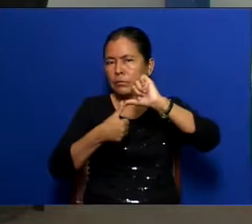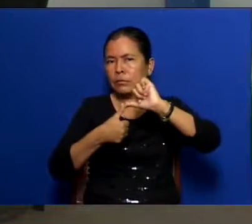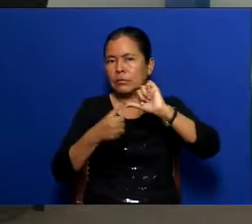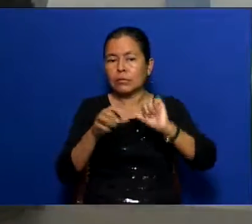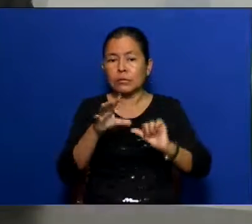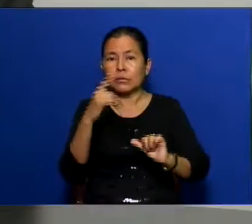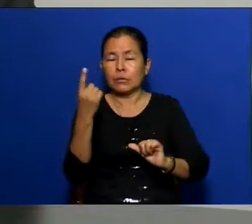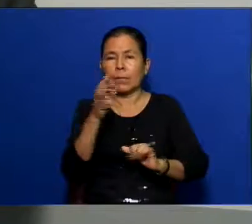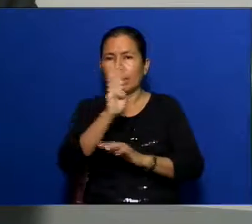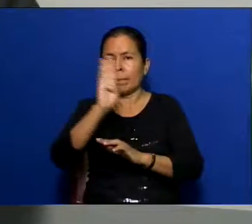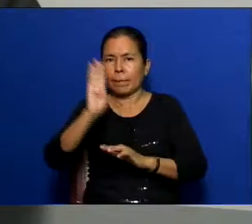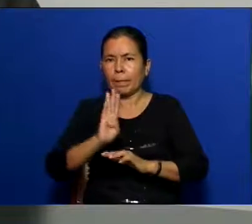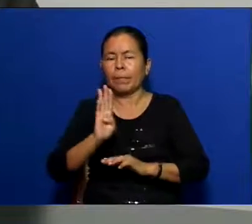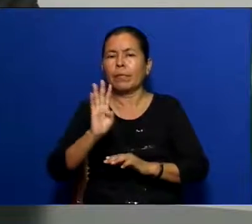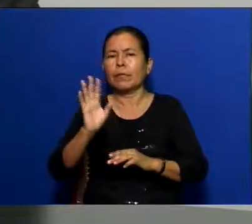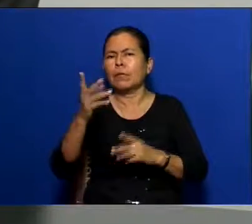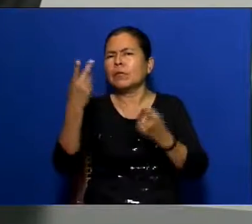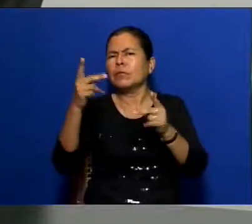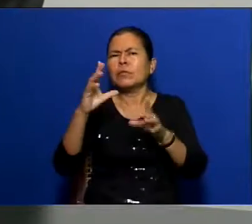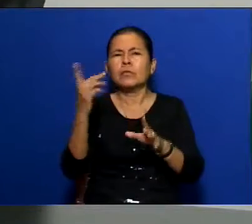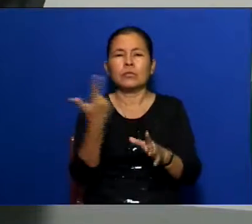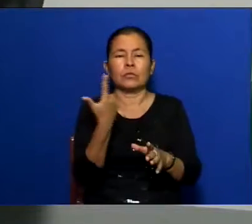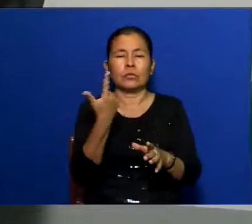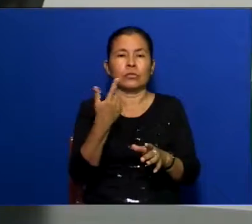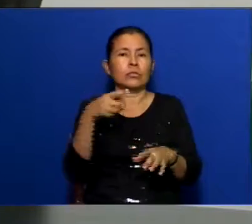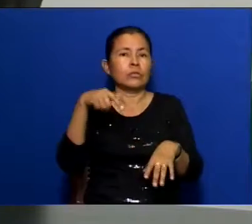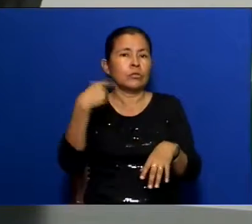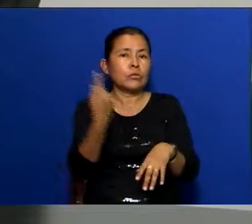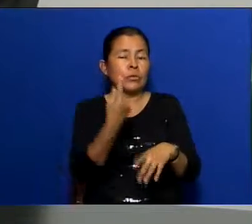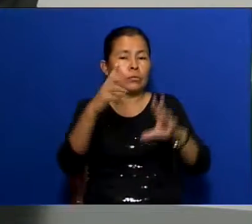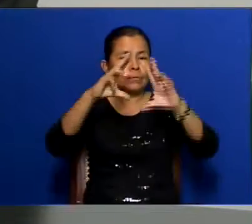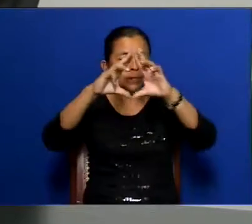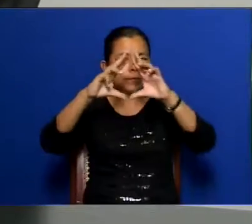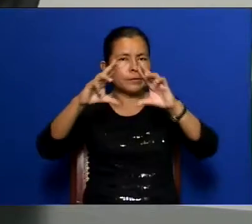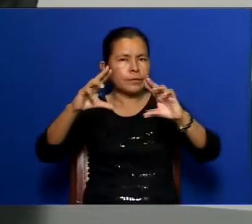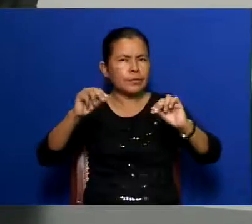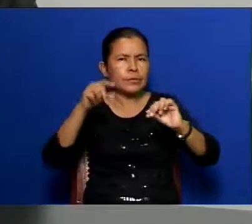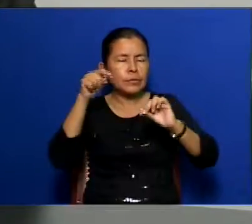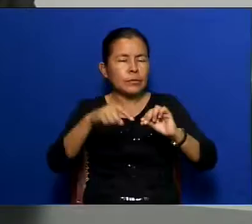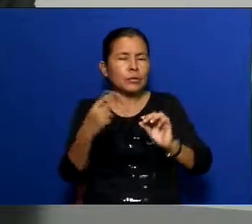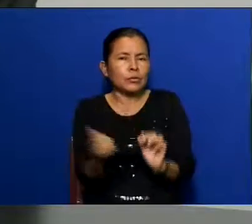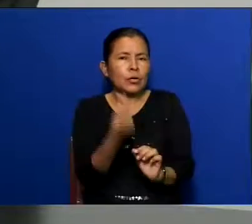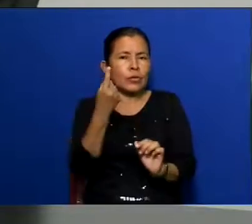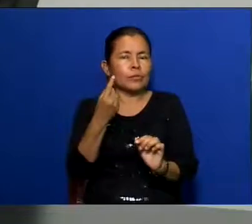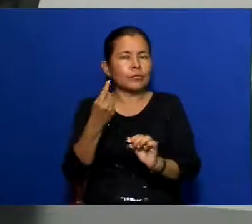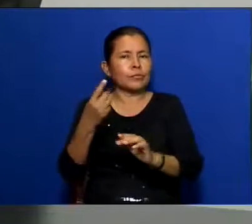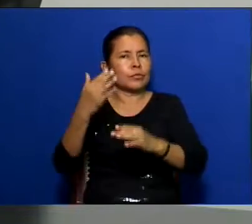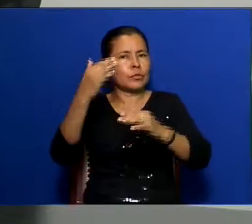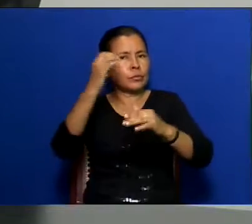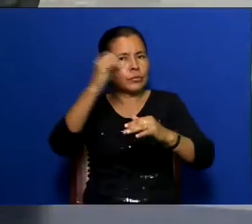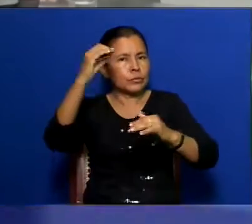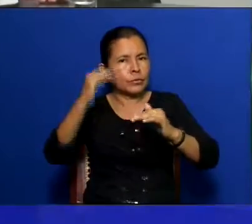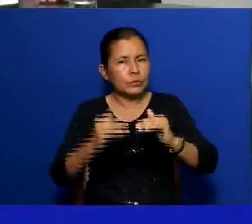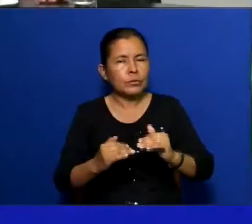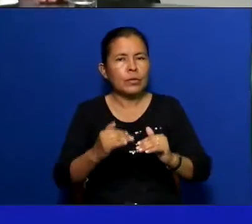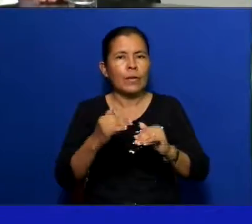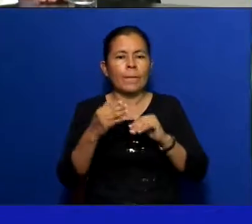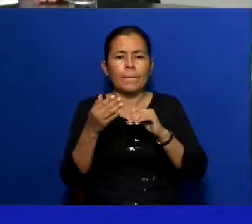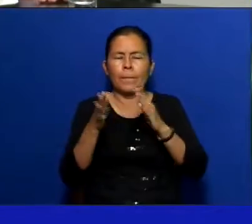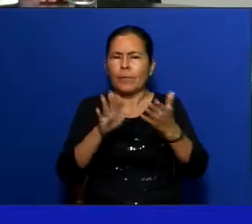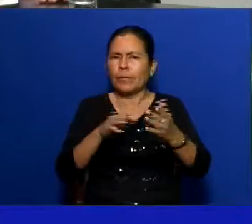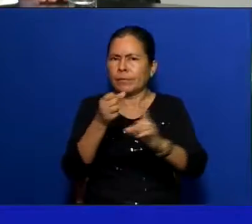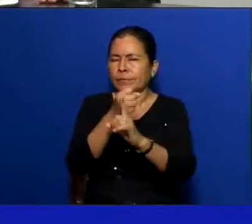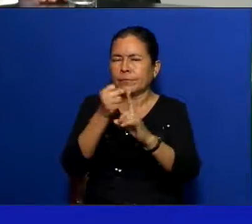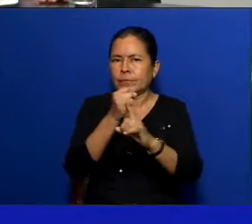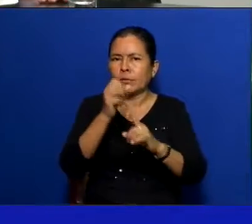incluso Belice, donde hay menos muertes violentas de todo Centroamérica. Nicaragua tiene las tasas,